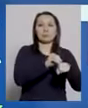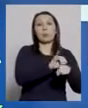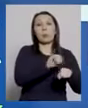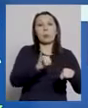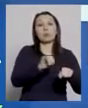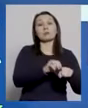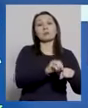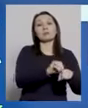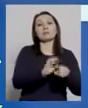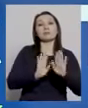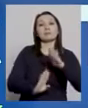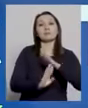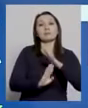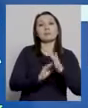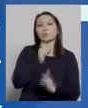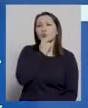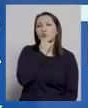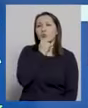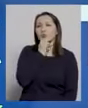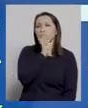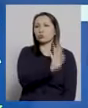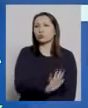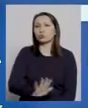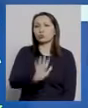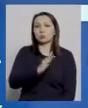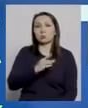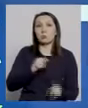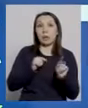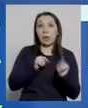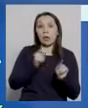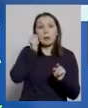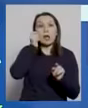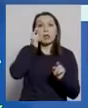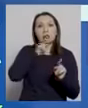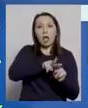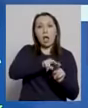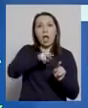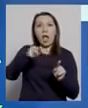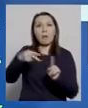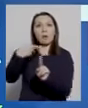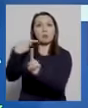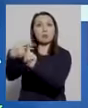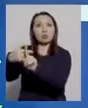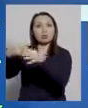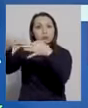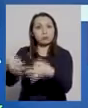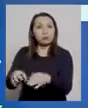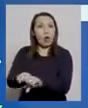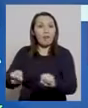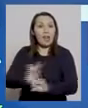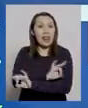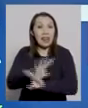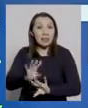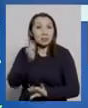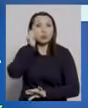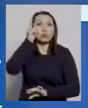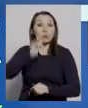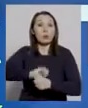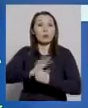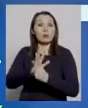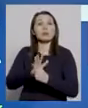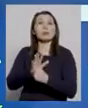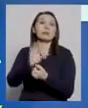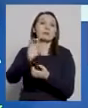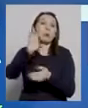es notificado y que queda en un estado de sospechoso. Para que nosotros nos enteremos que esa persona pasó a ser un caso positivo confirmado, necesitamos que el centro